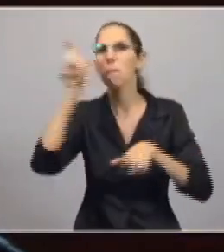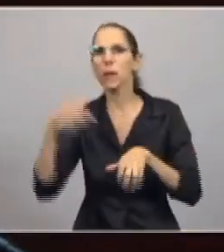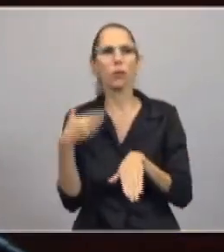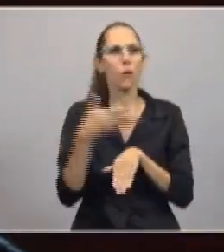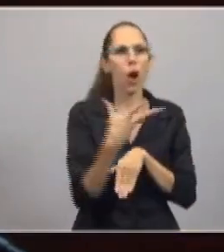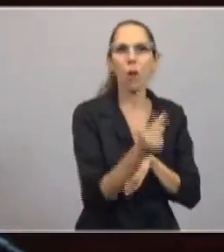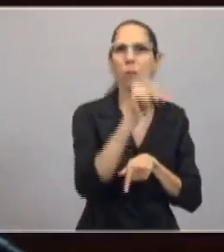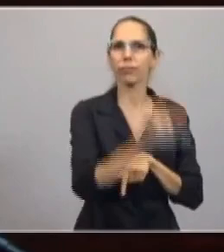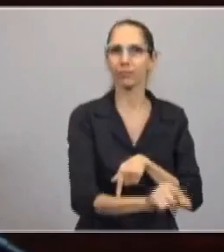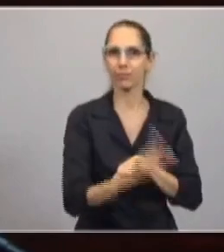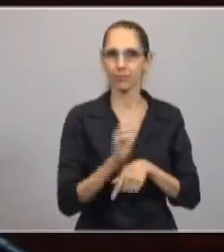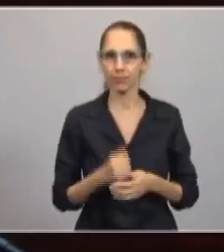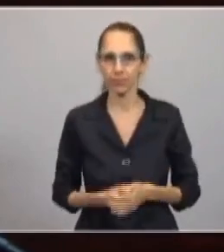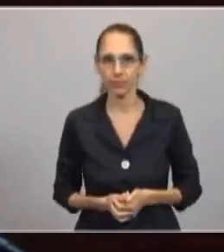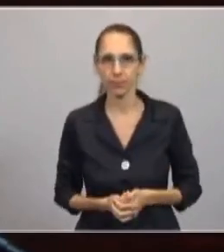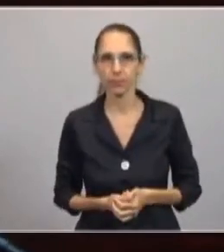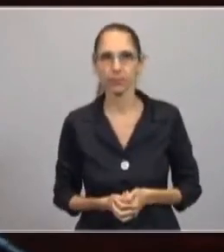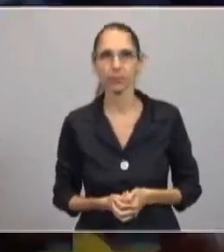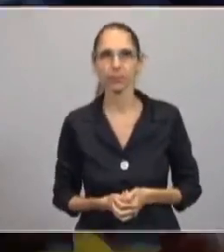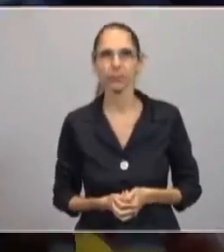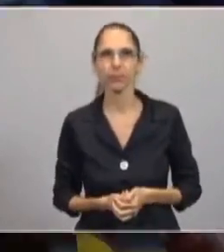consumidor.